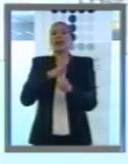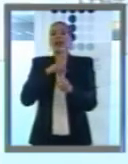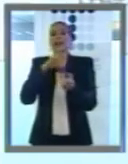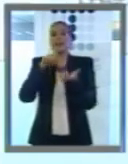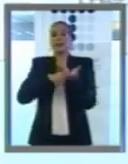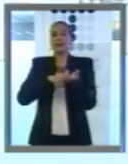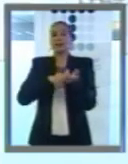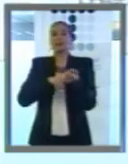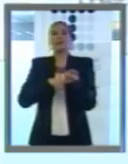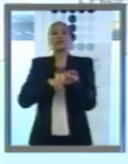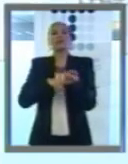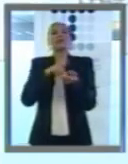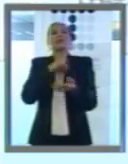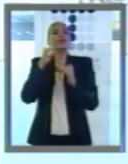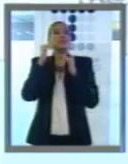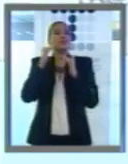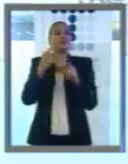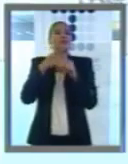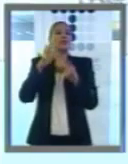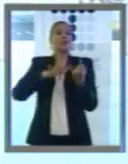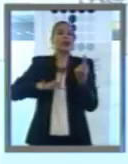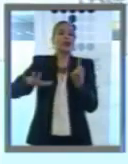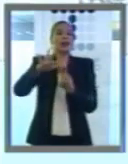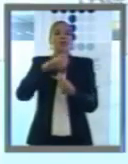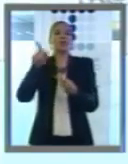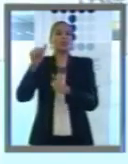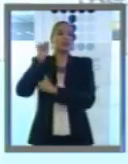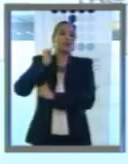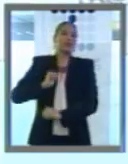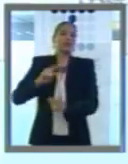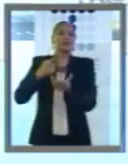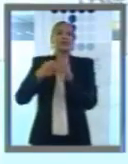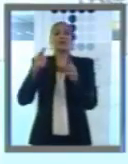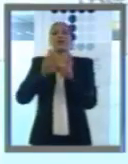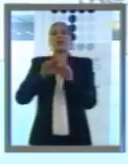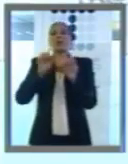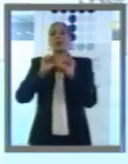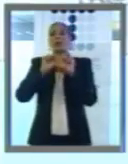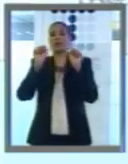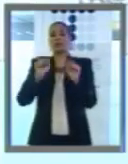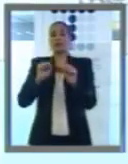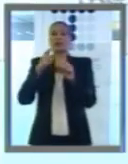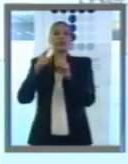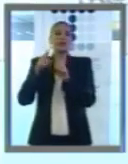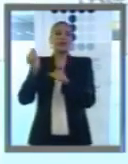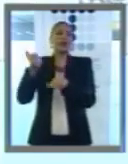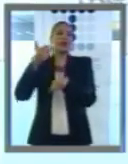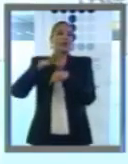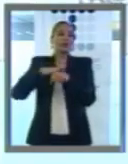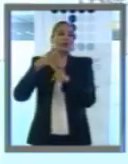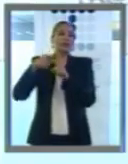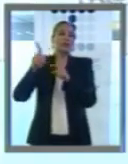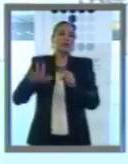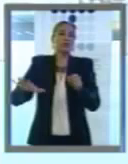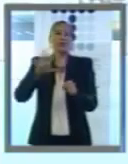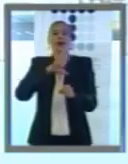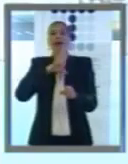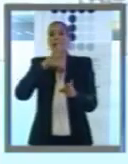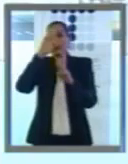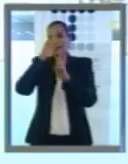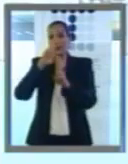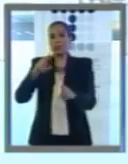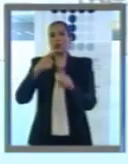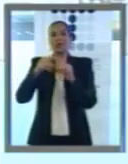de delimitar ámbitos de atribuciones de las entidades públicas. Se da cuenta de que existe un respeto en